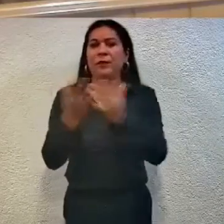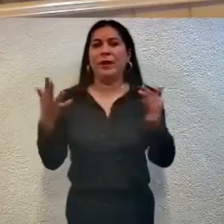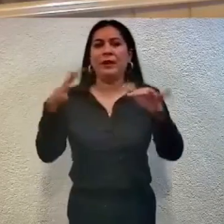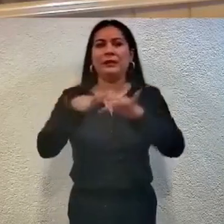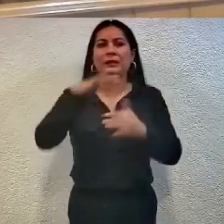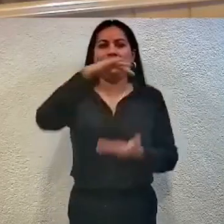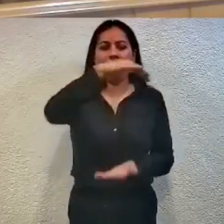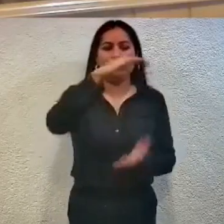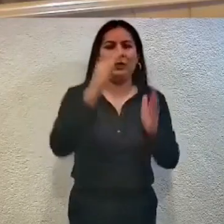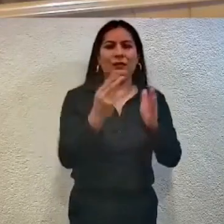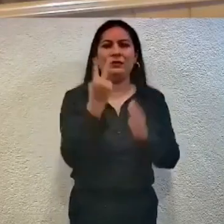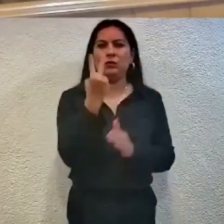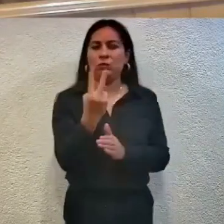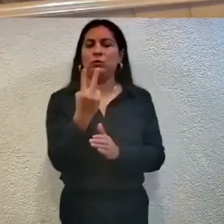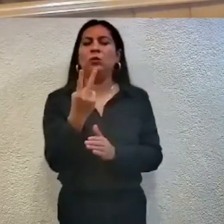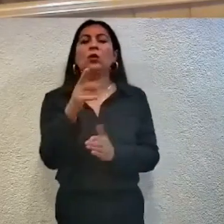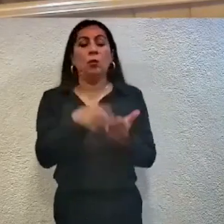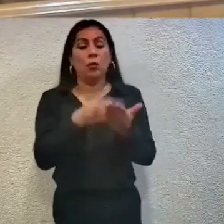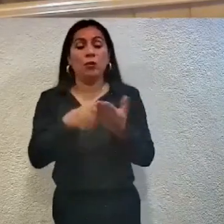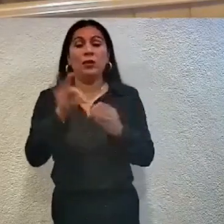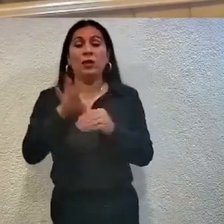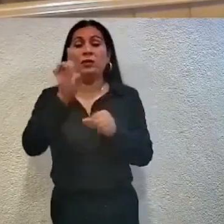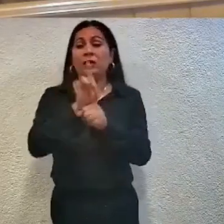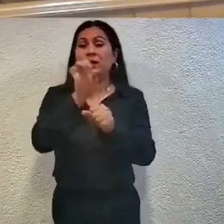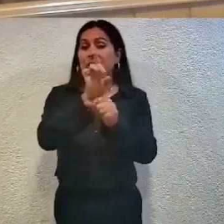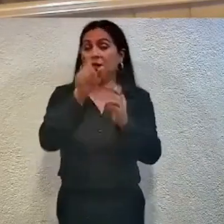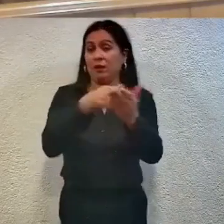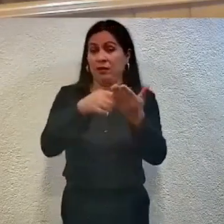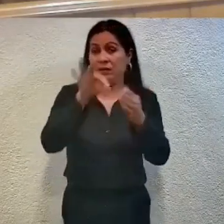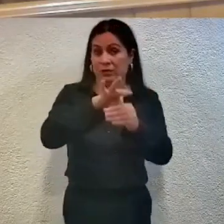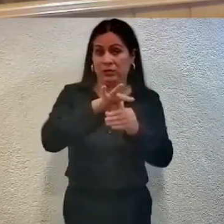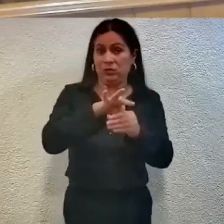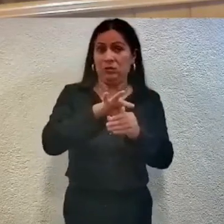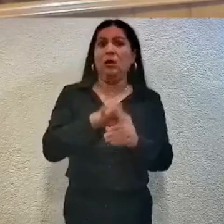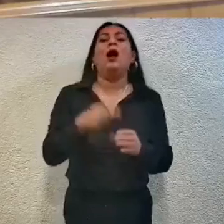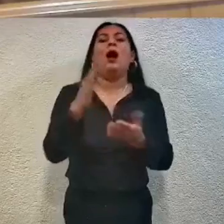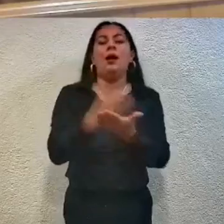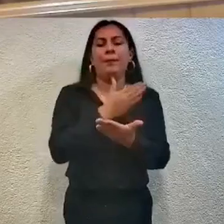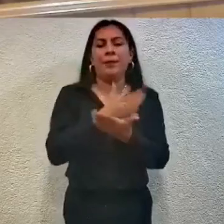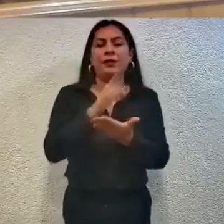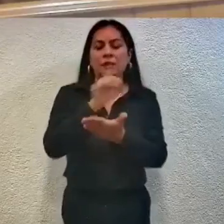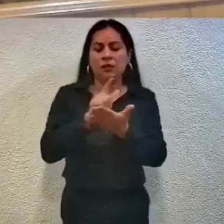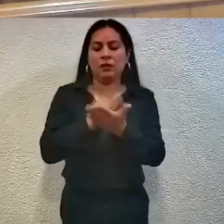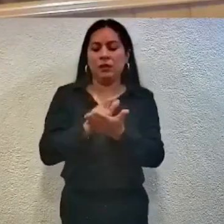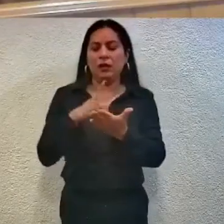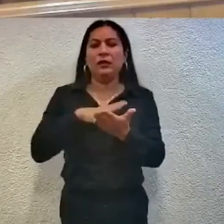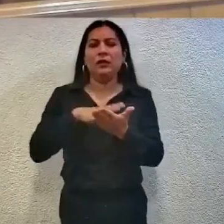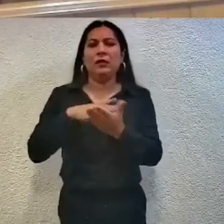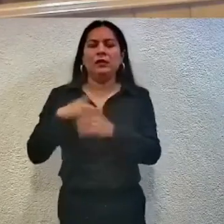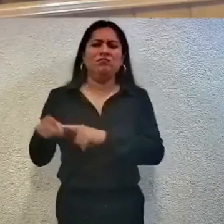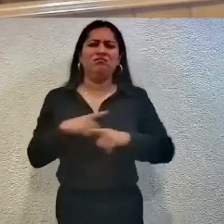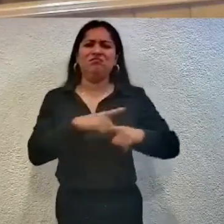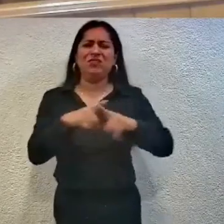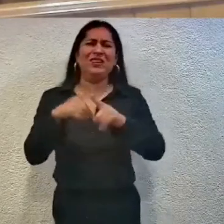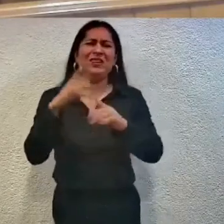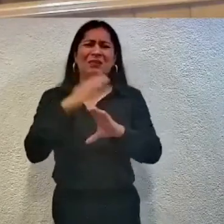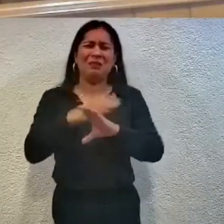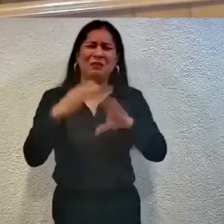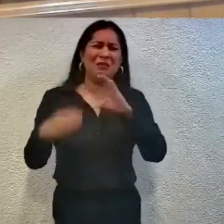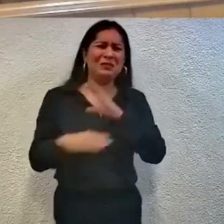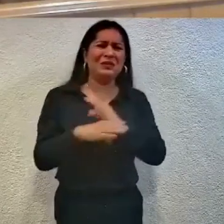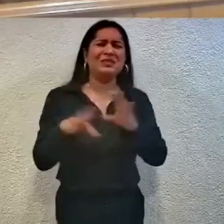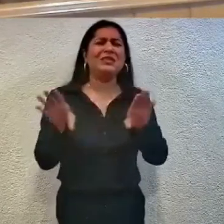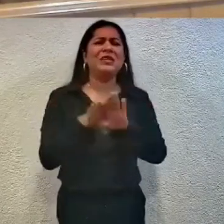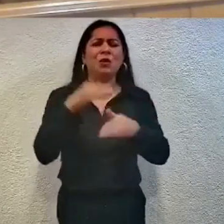de la segunda casilla votaron el día de la jornada electoral. Además, la ley prevé una serie de posibles escenarios y el